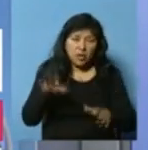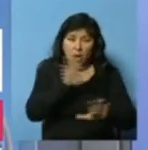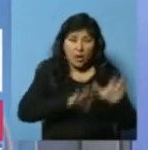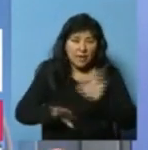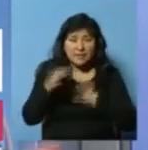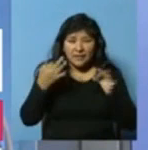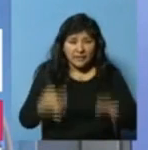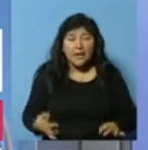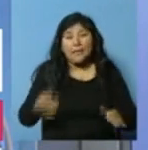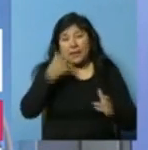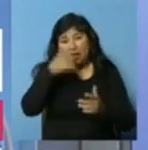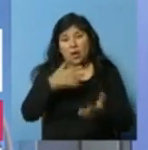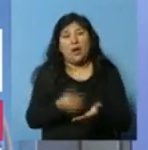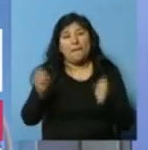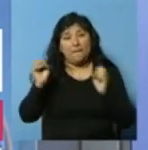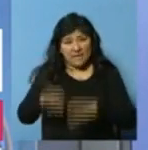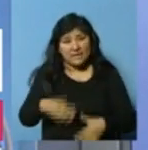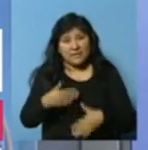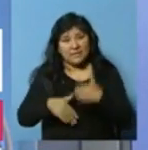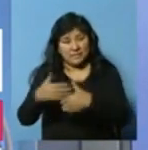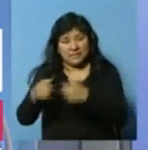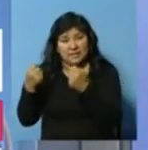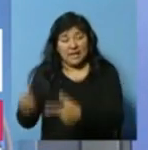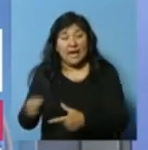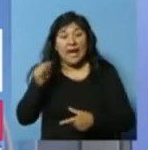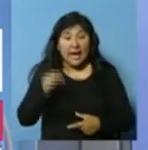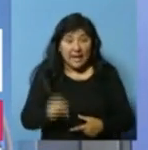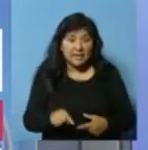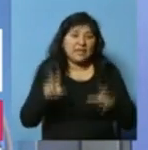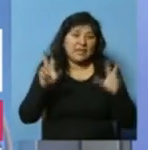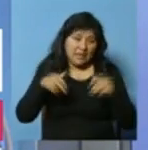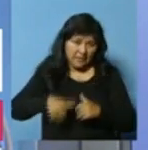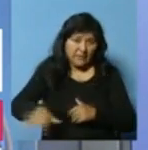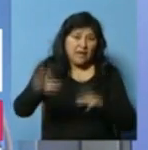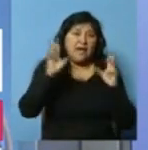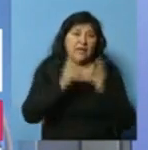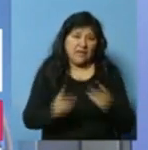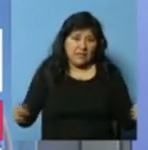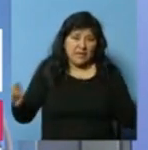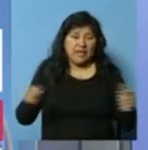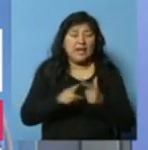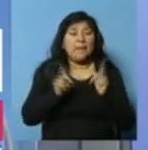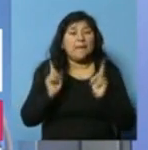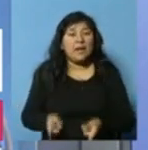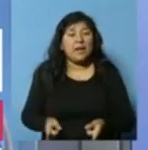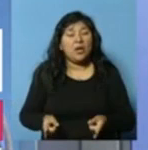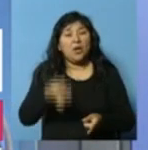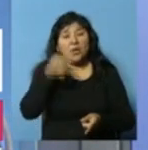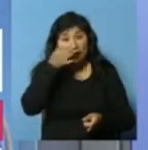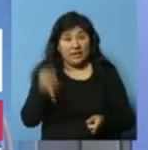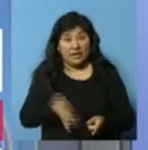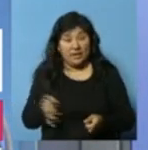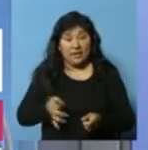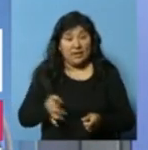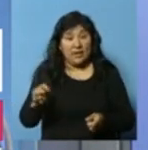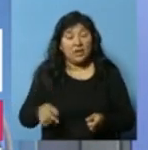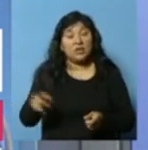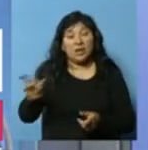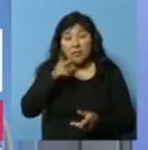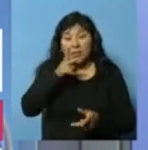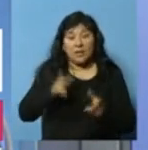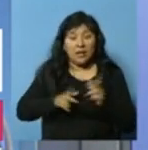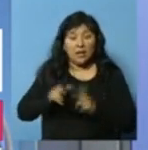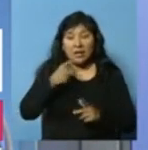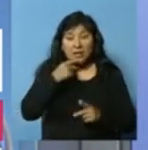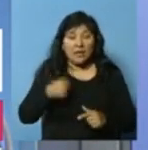y eso es un tema que también va a filesa así que realmente está bueno que compete a